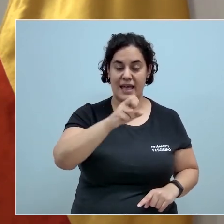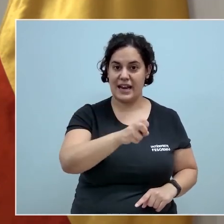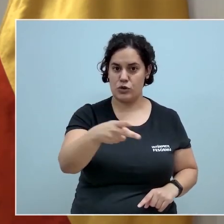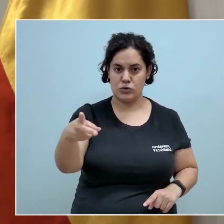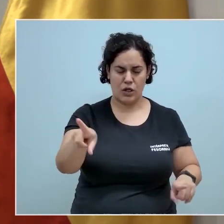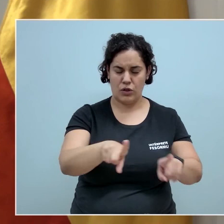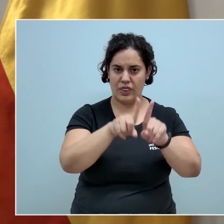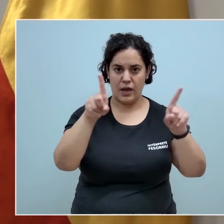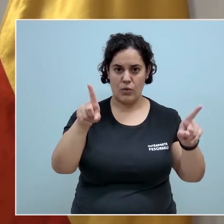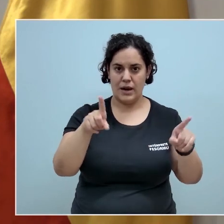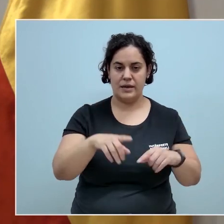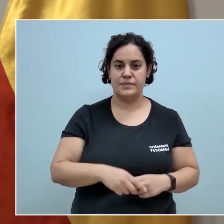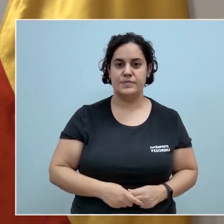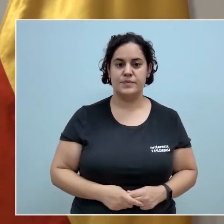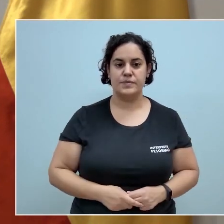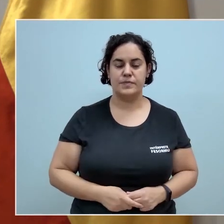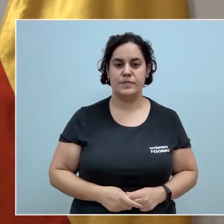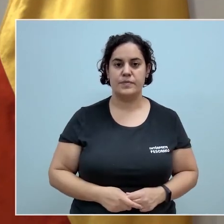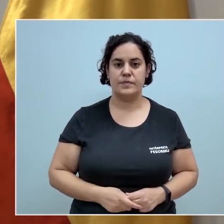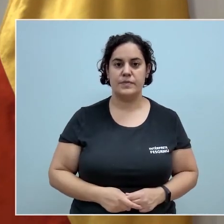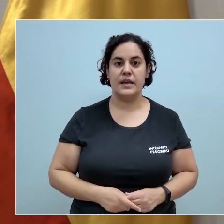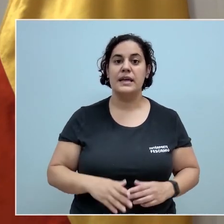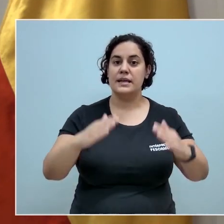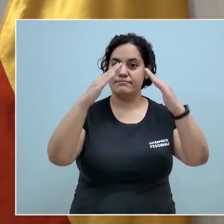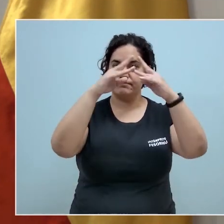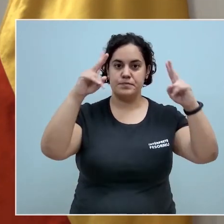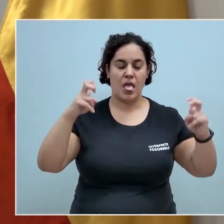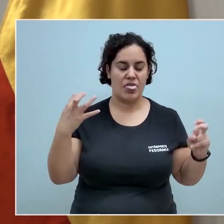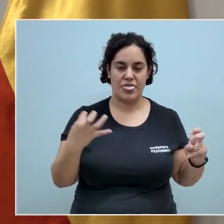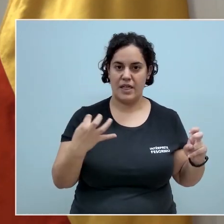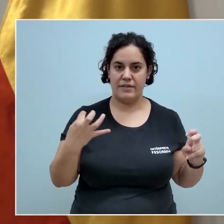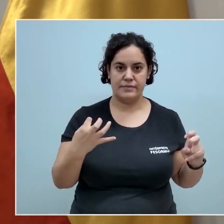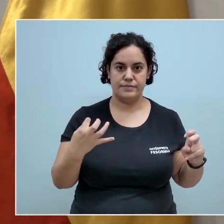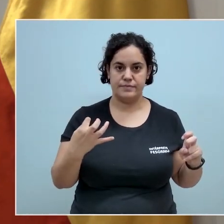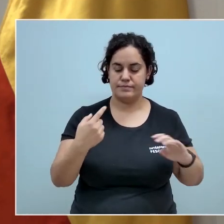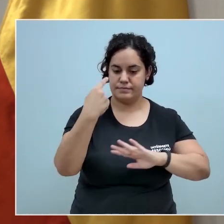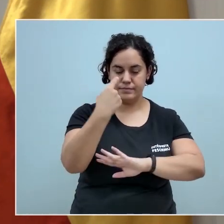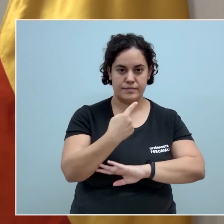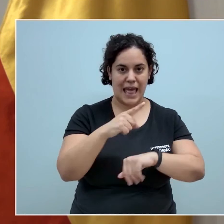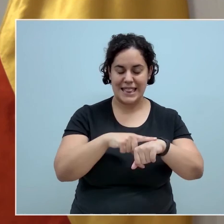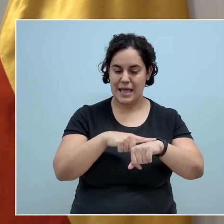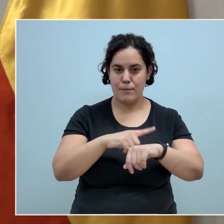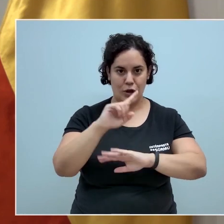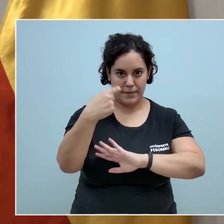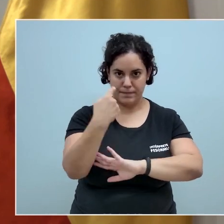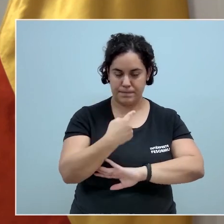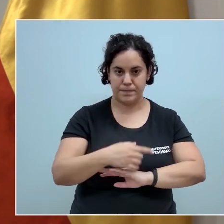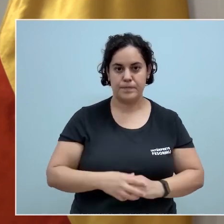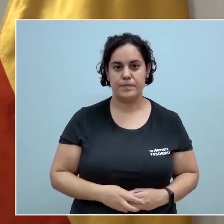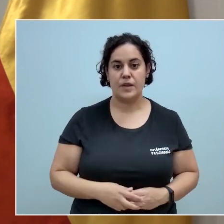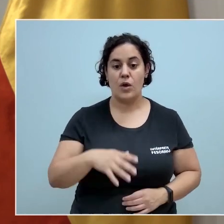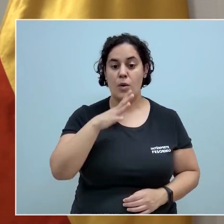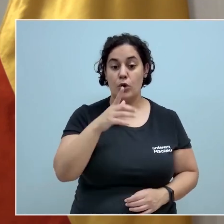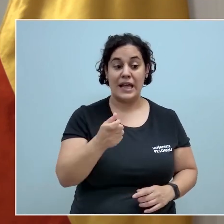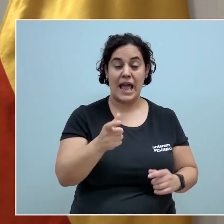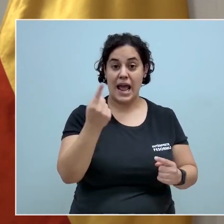PCR en 24 o 48 horas, debe de permanecer en cuarentena todo el tiempo que se le exige. Porque es verdad que tenemos casos, hemos